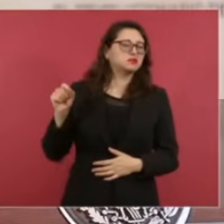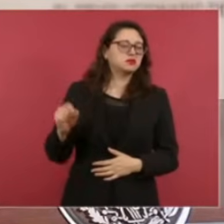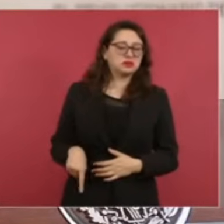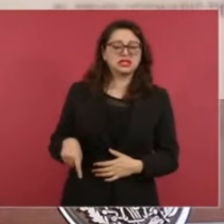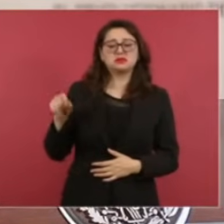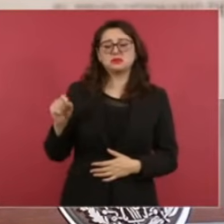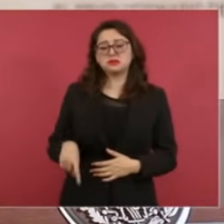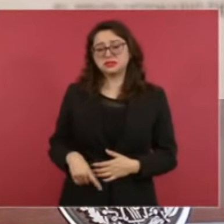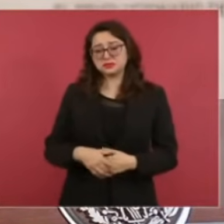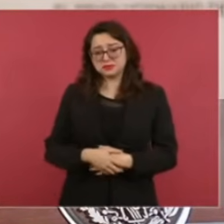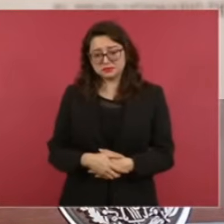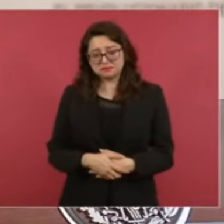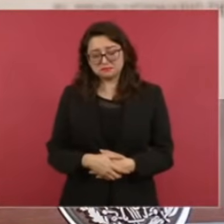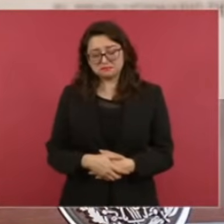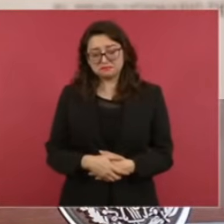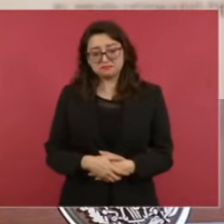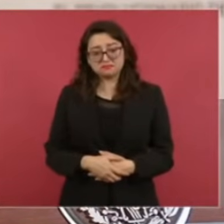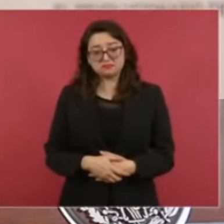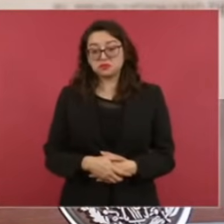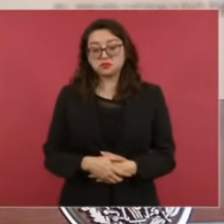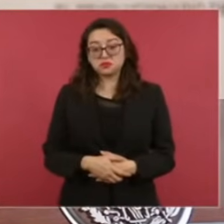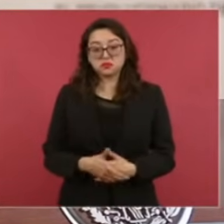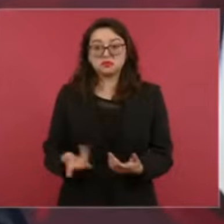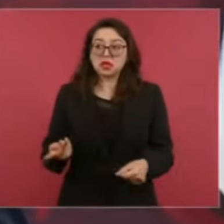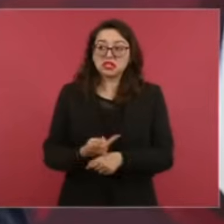un permanente inmovilismo.